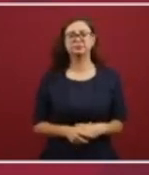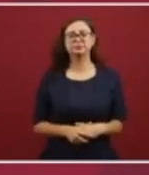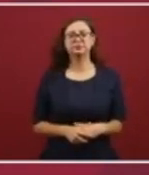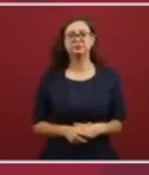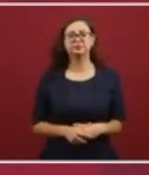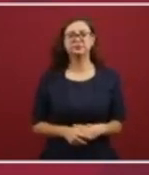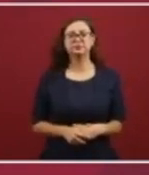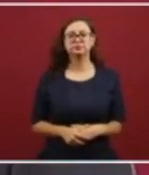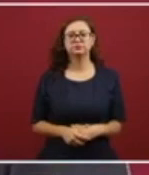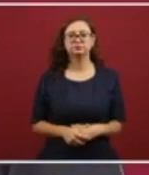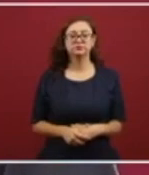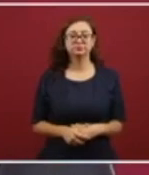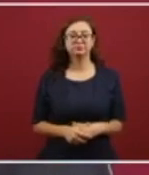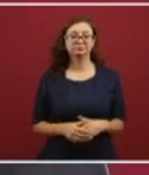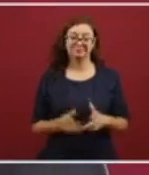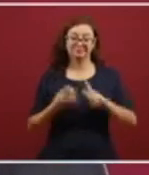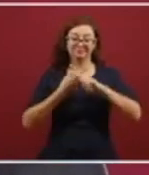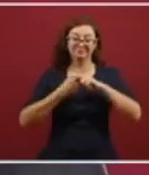se dieron cambios